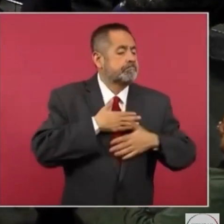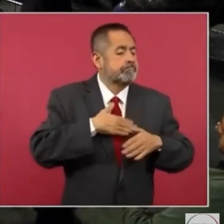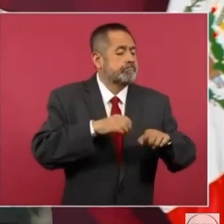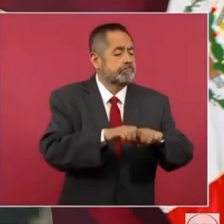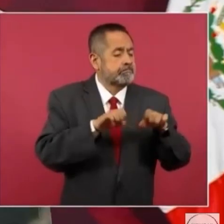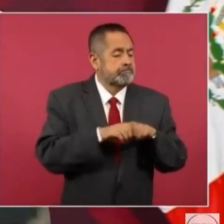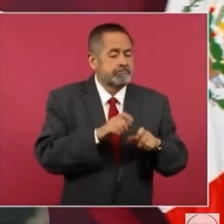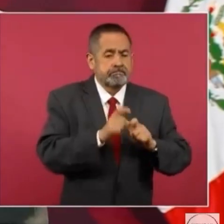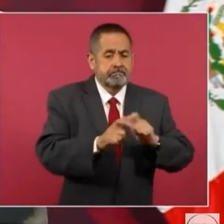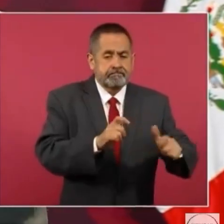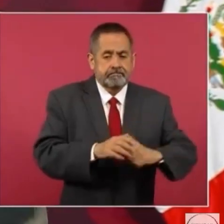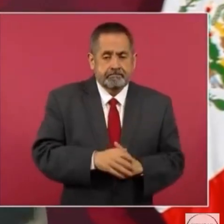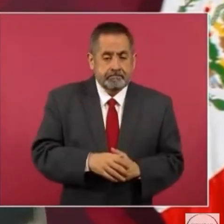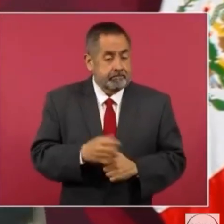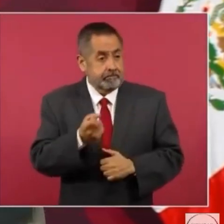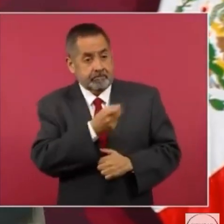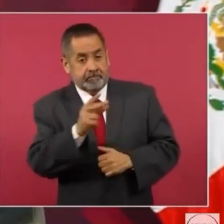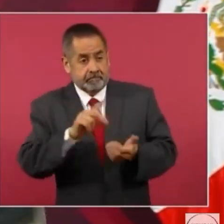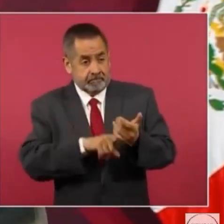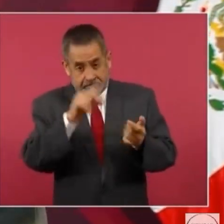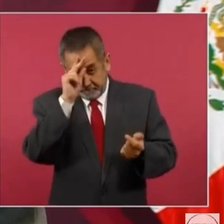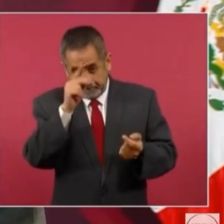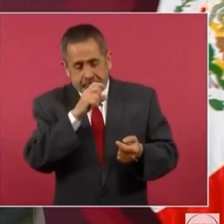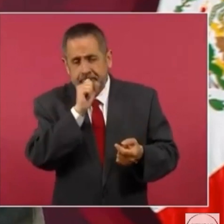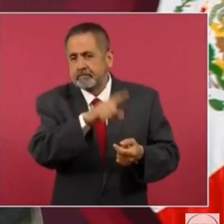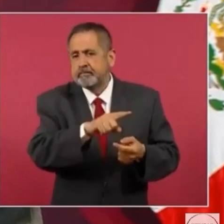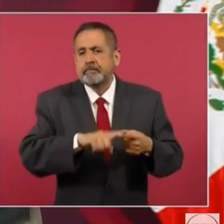y no solo fueron intelectuales, sino de las ciencias sociales,